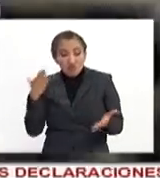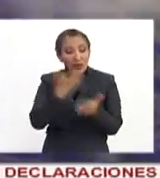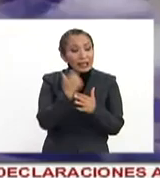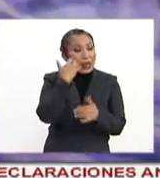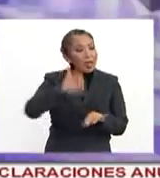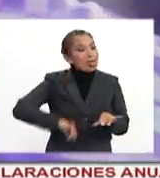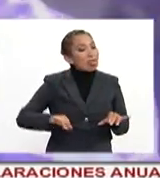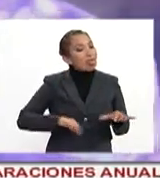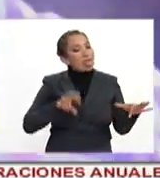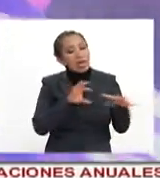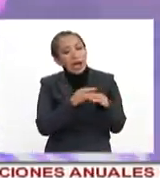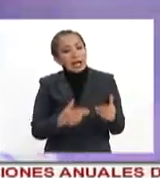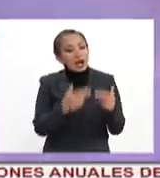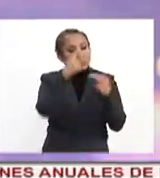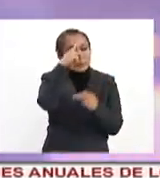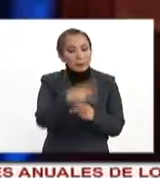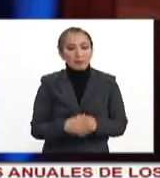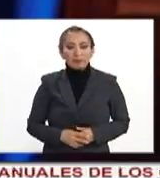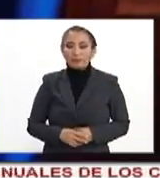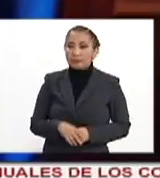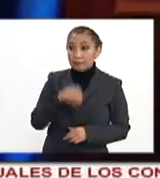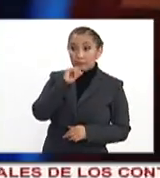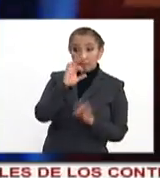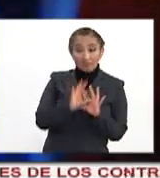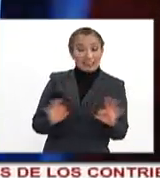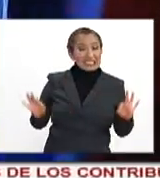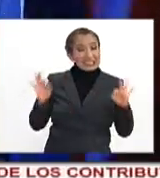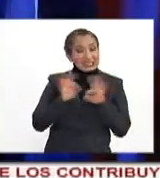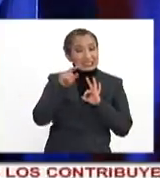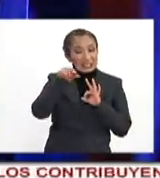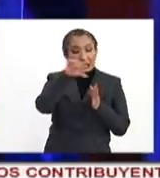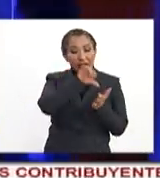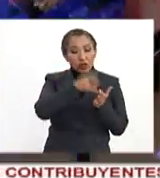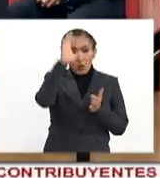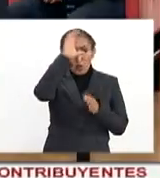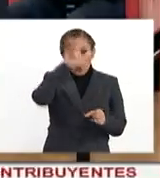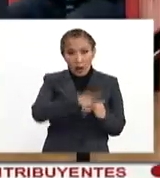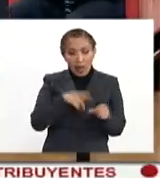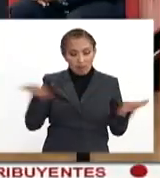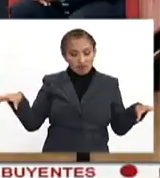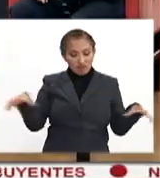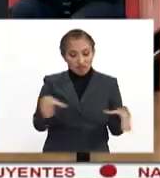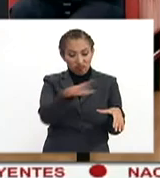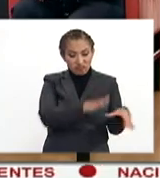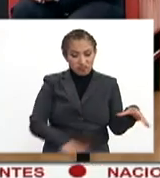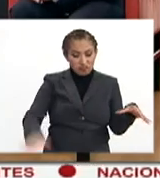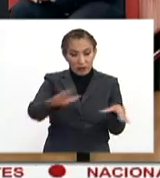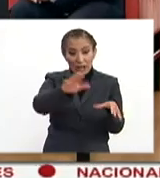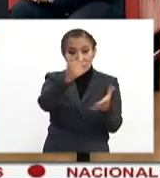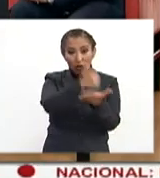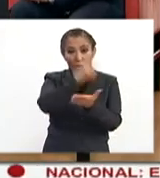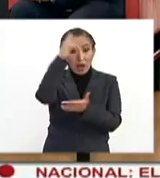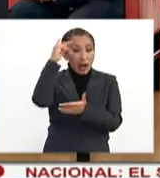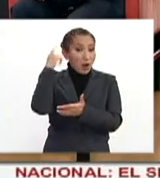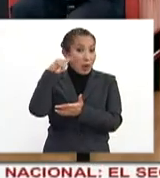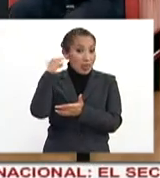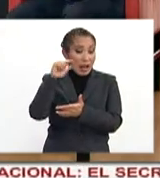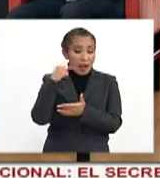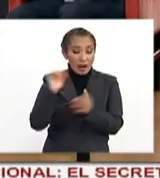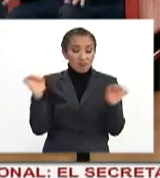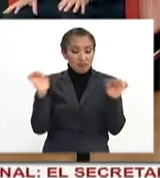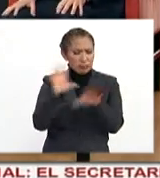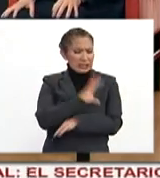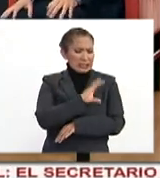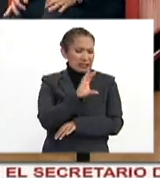vínculos y negocios con México. No, además la importancia del centro cultural que se está convirtiendo, la ciudad de Guadalajara, la cual